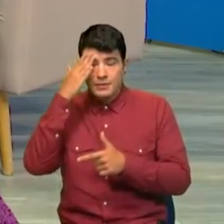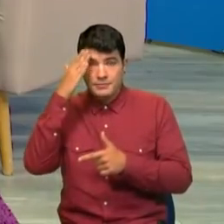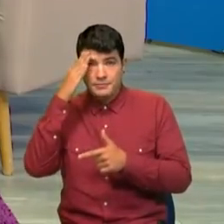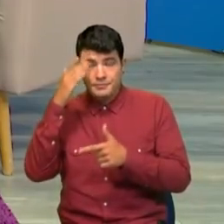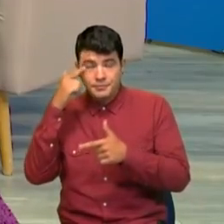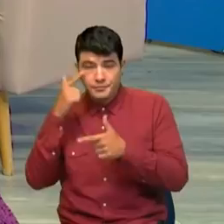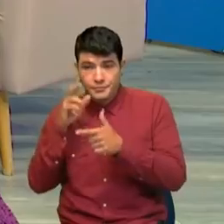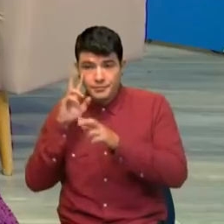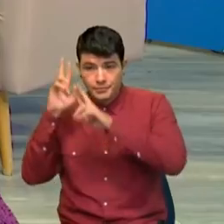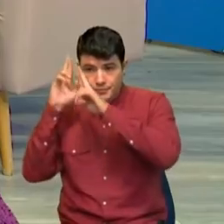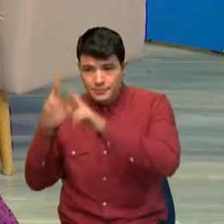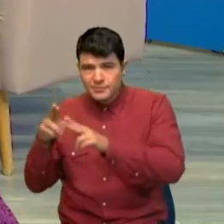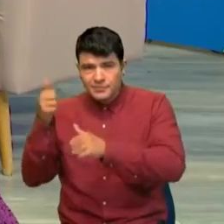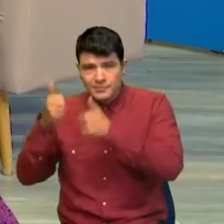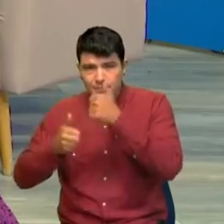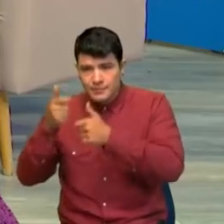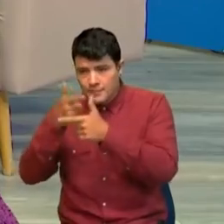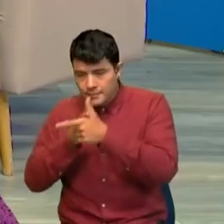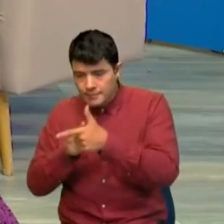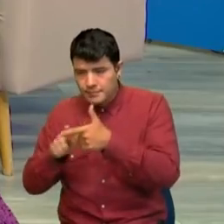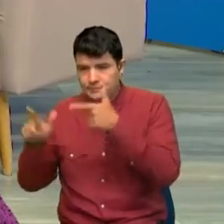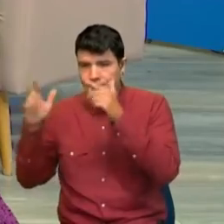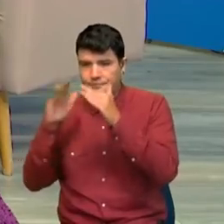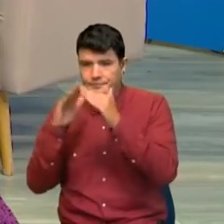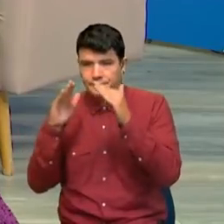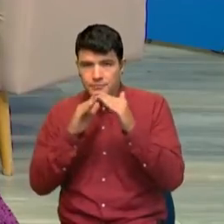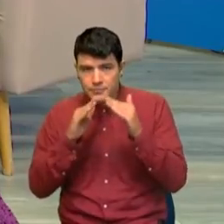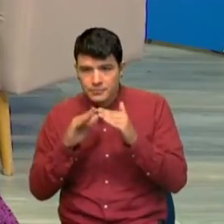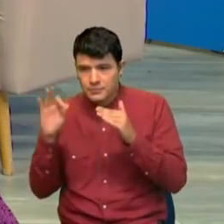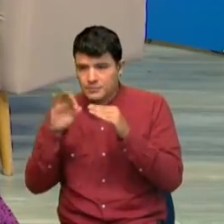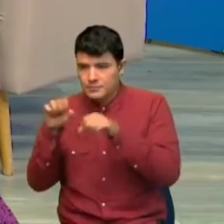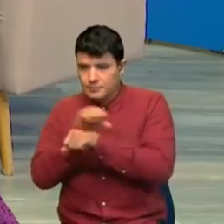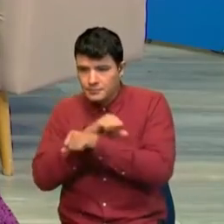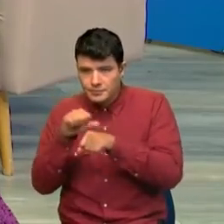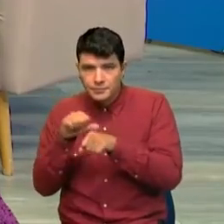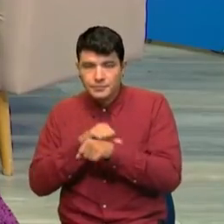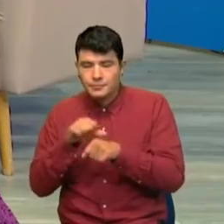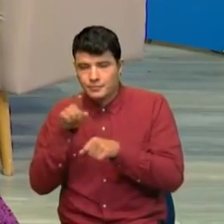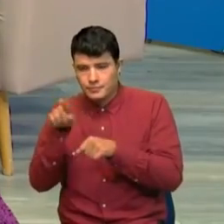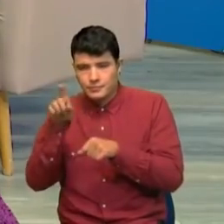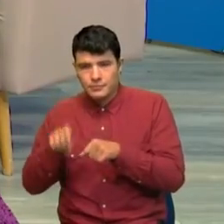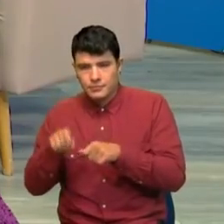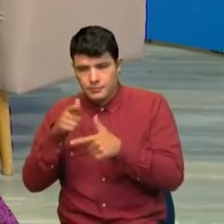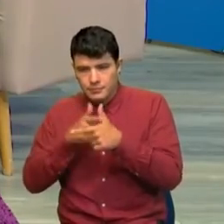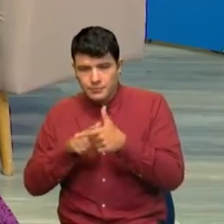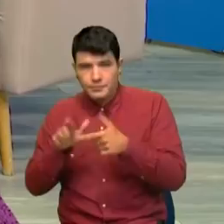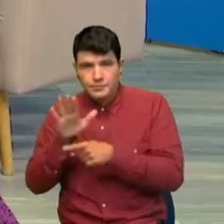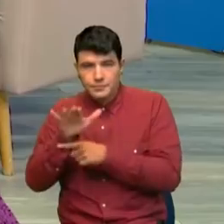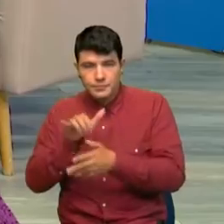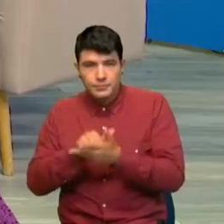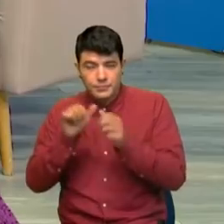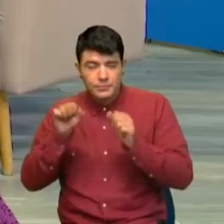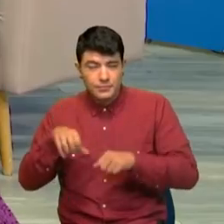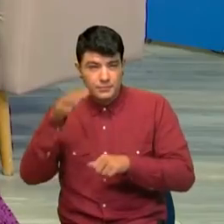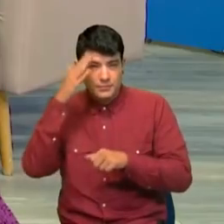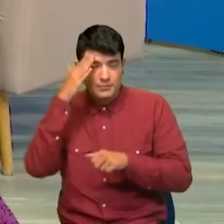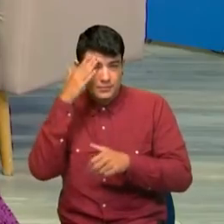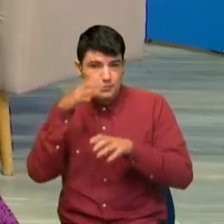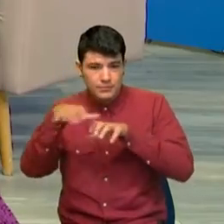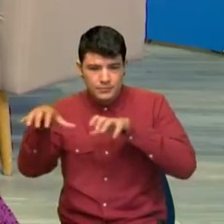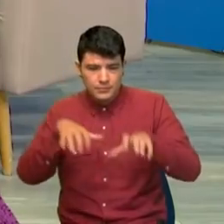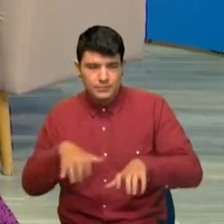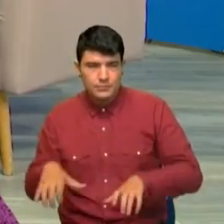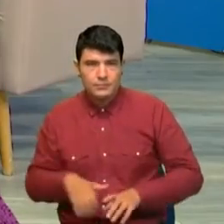esos bienes serían excluidos en ese sentido, se tendrían como bienes que corresponden por la sociedad conyugal y los demás bienes